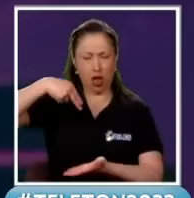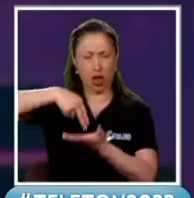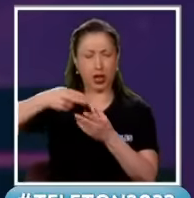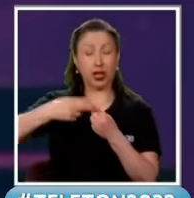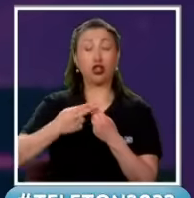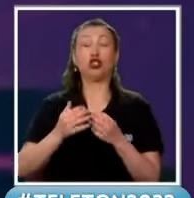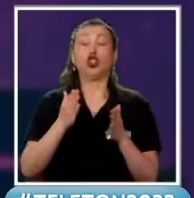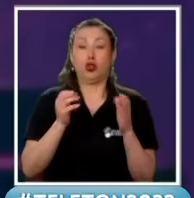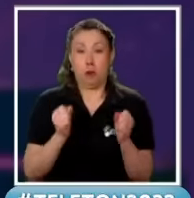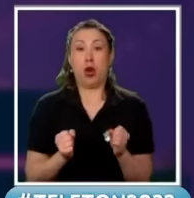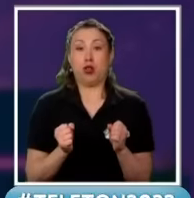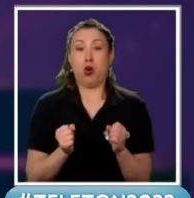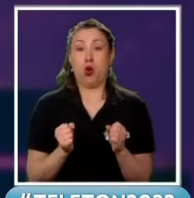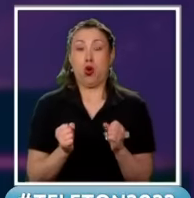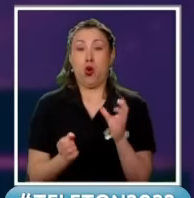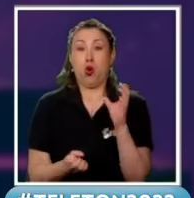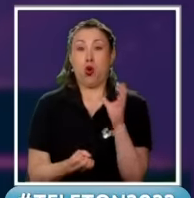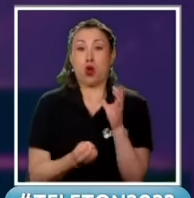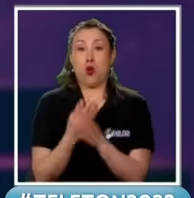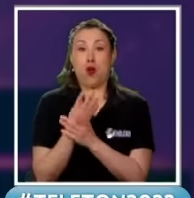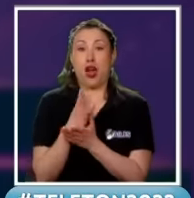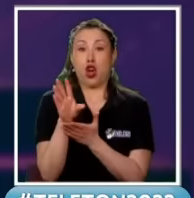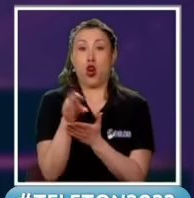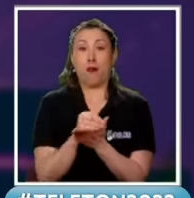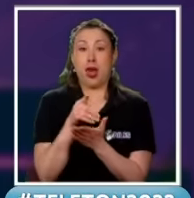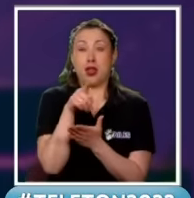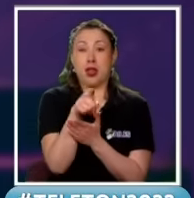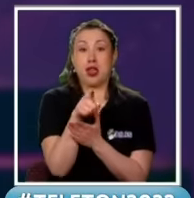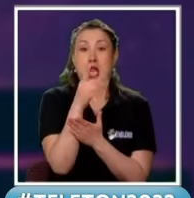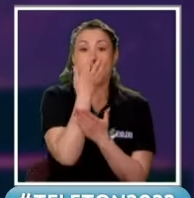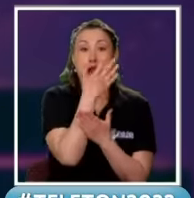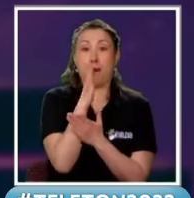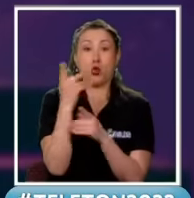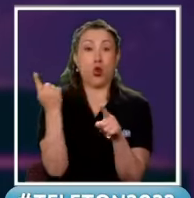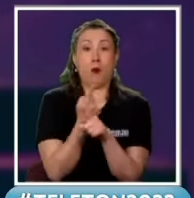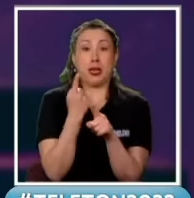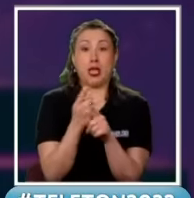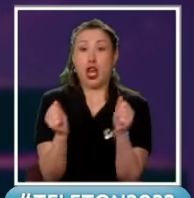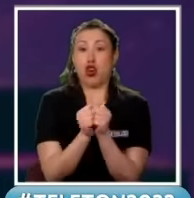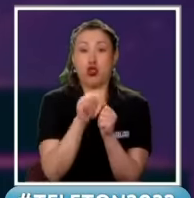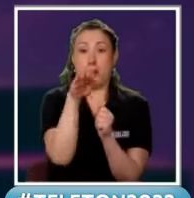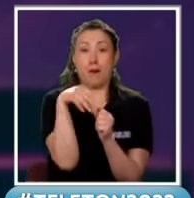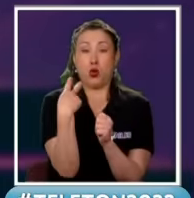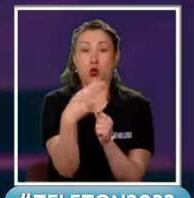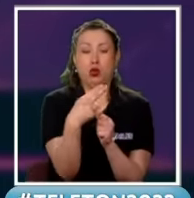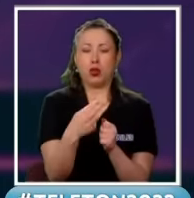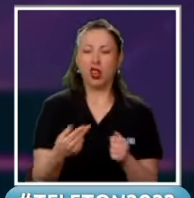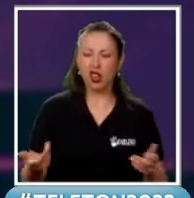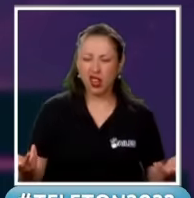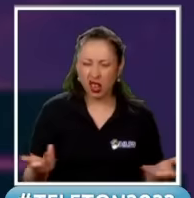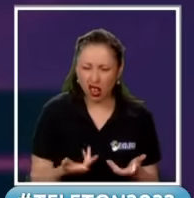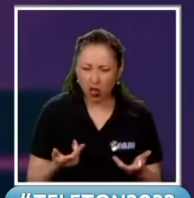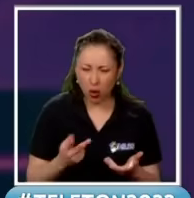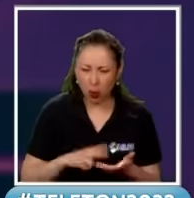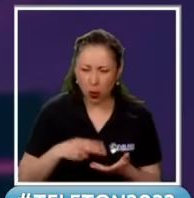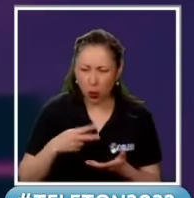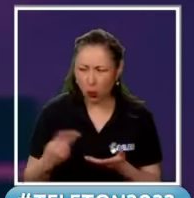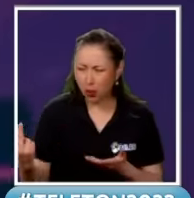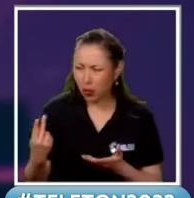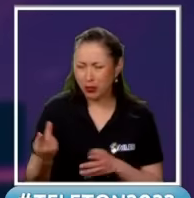Yo podría crear una versión de ti mismo y tú conversarías contigo. ¿Y cómo hago esa weá?